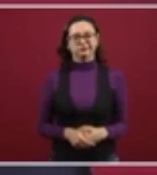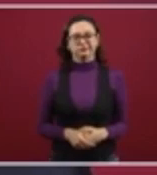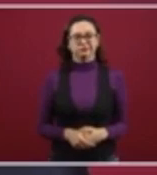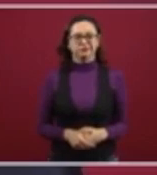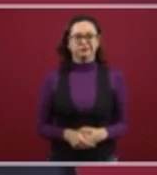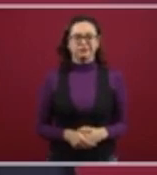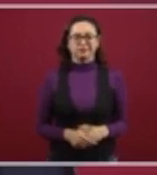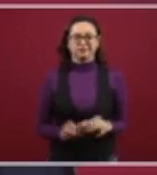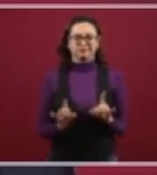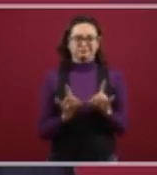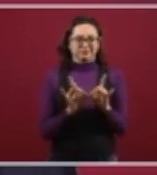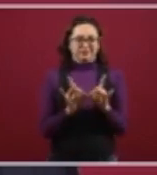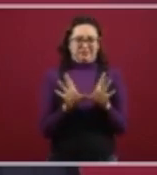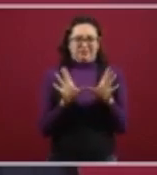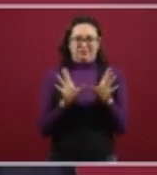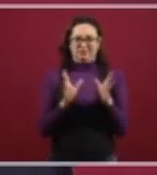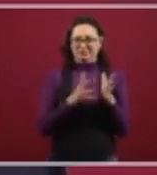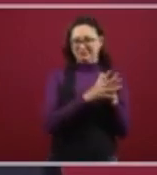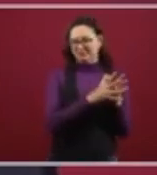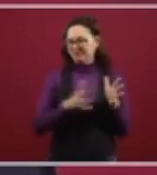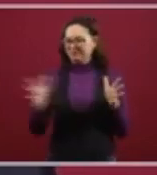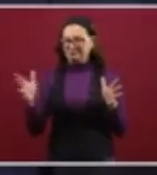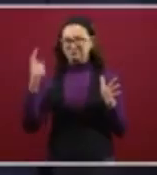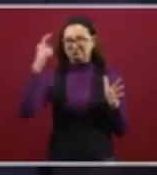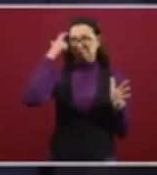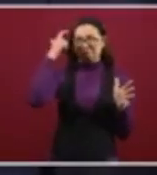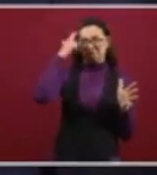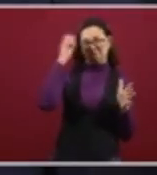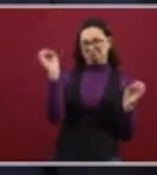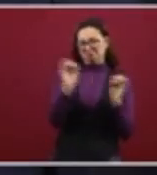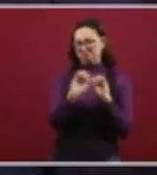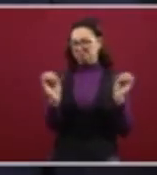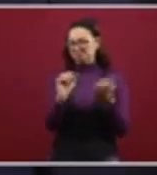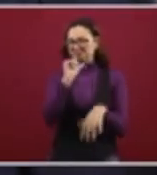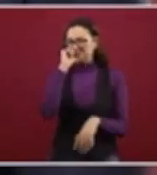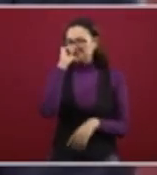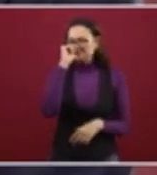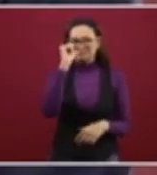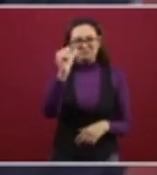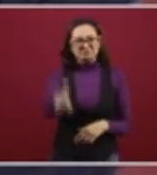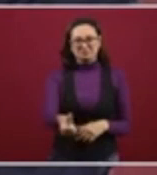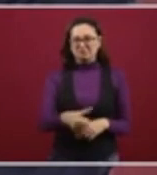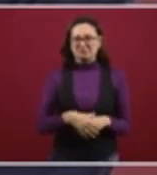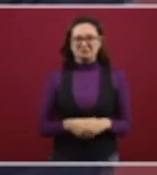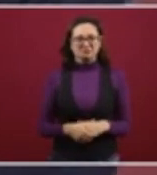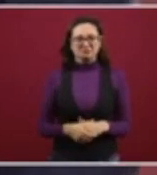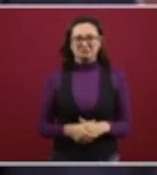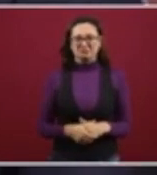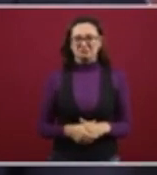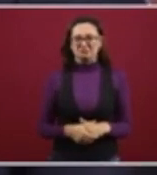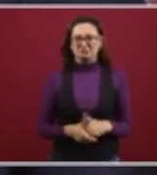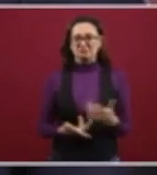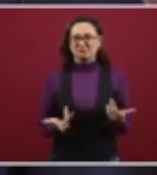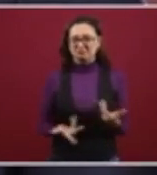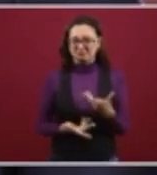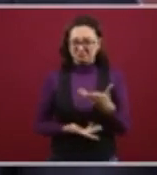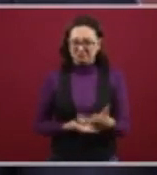esta situación de irracionalidad, ¿no?, en la manera en que se iban a